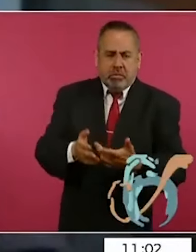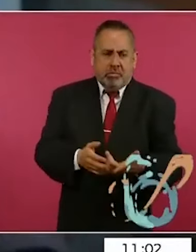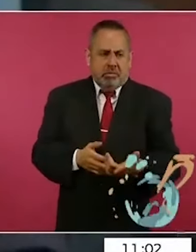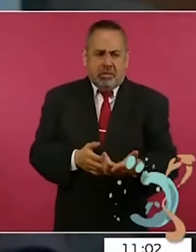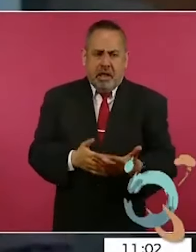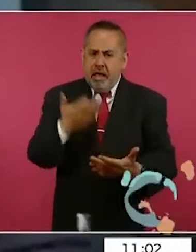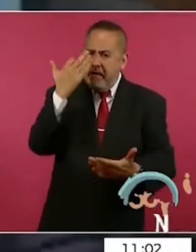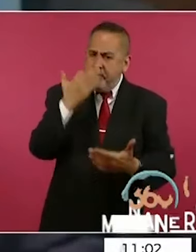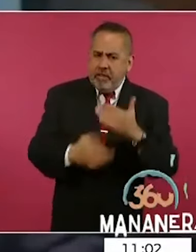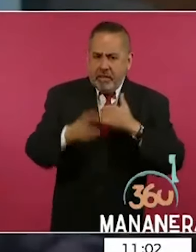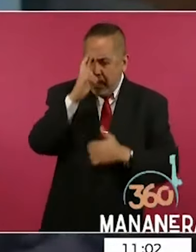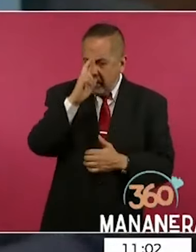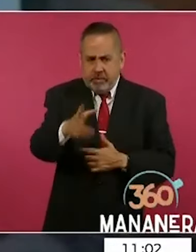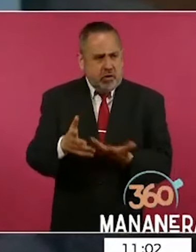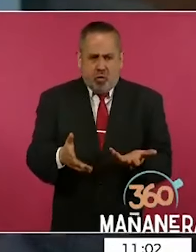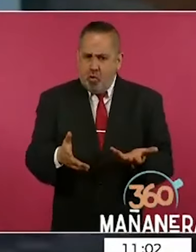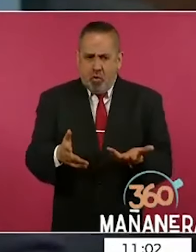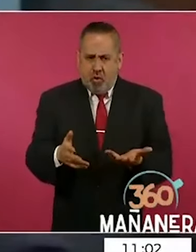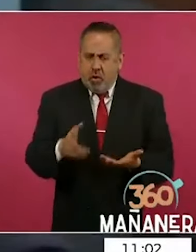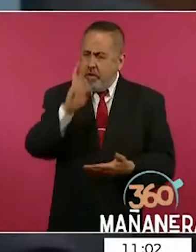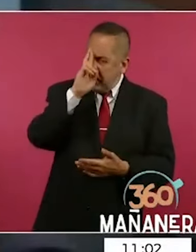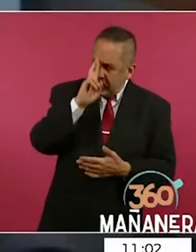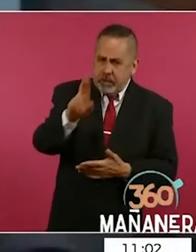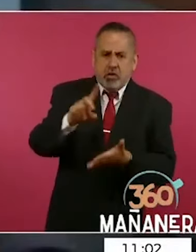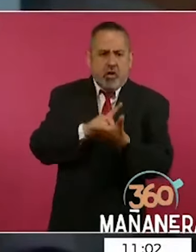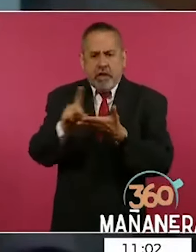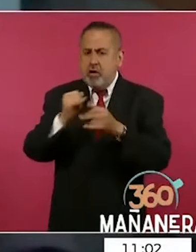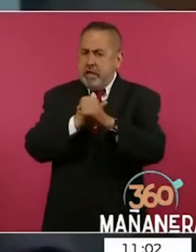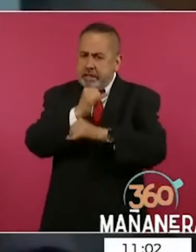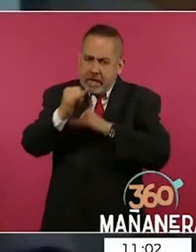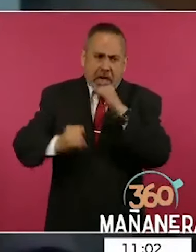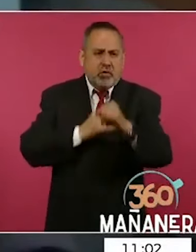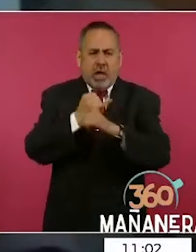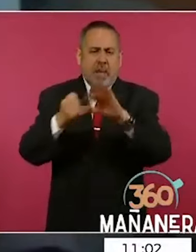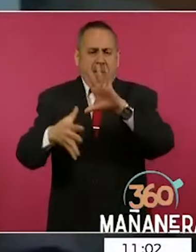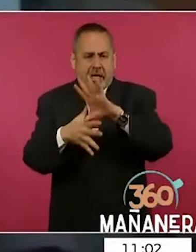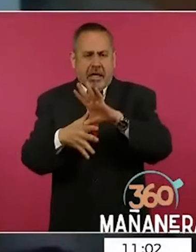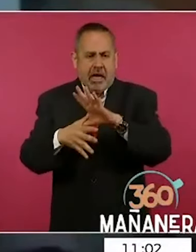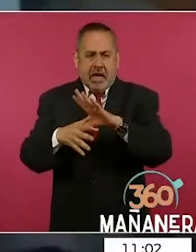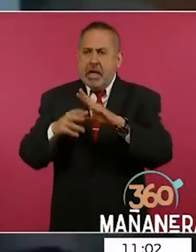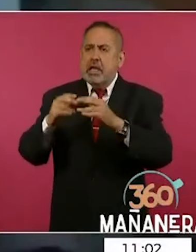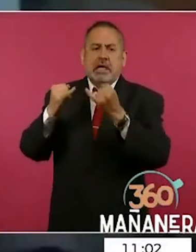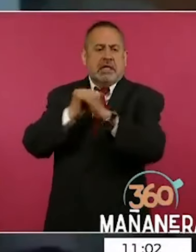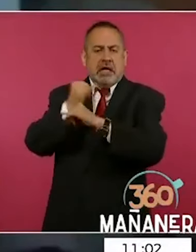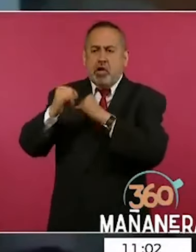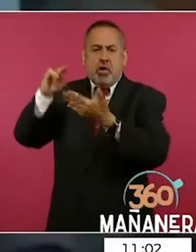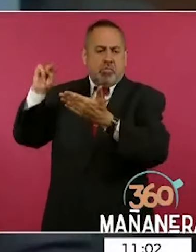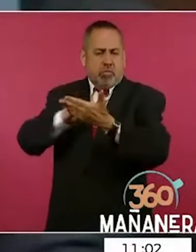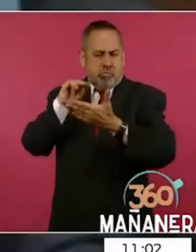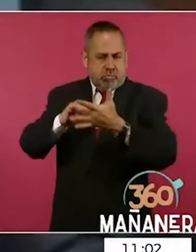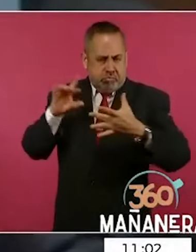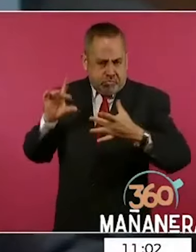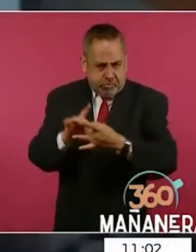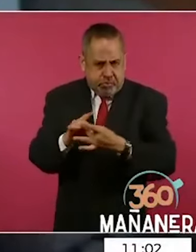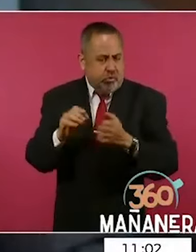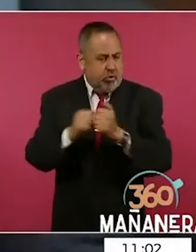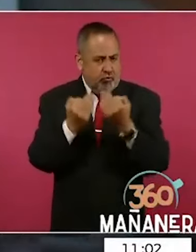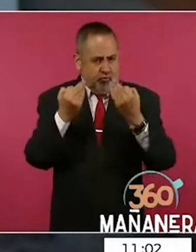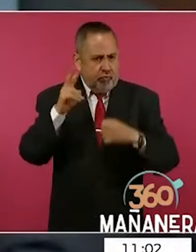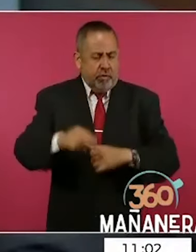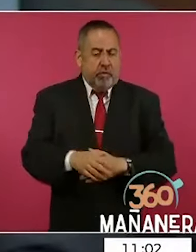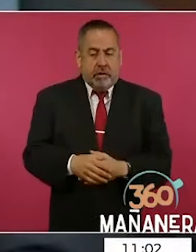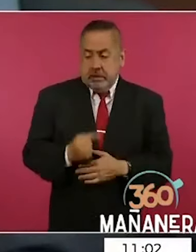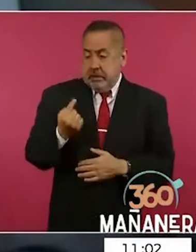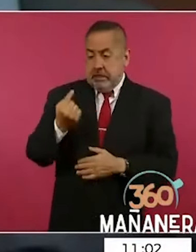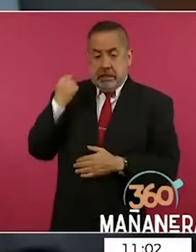vulneran principios fundamentales del derecho internacional universal americano, convencional y consuetudinario. Hace apenas 2 años,